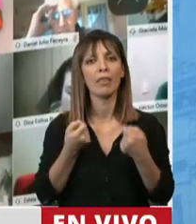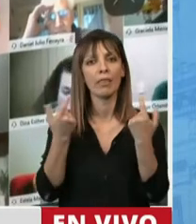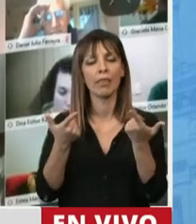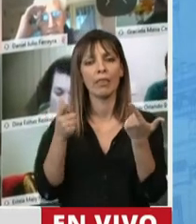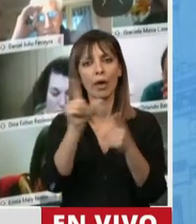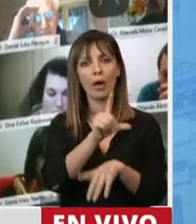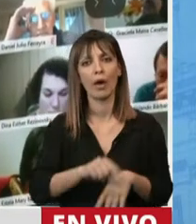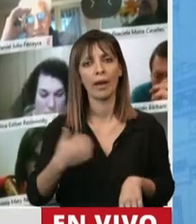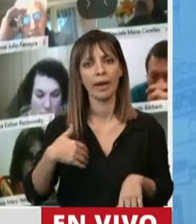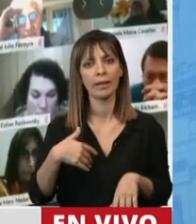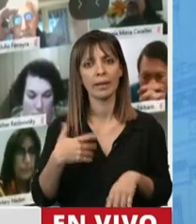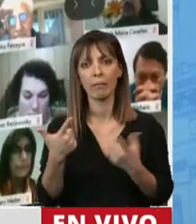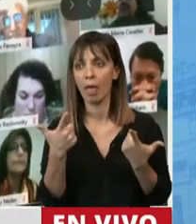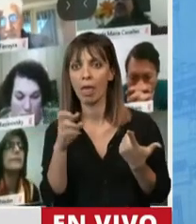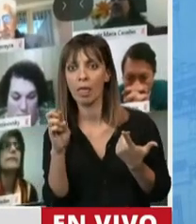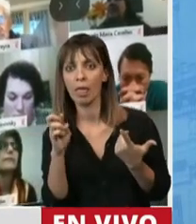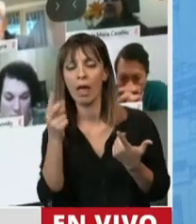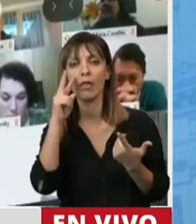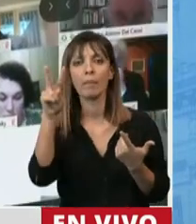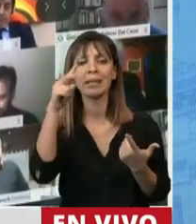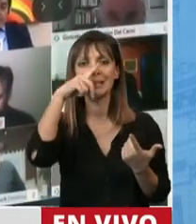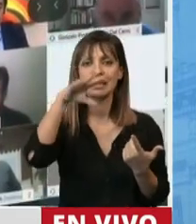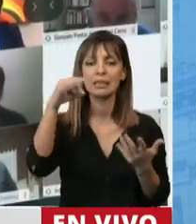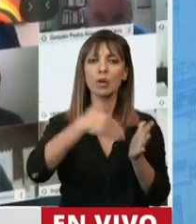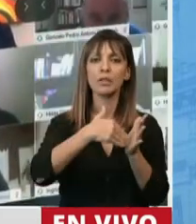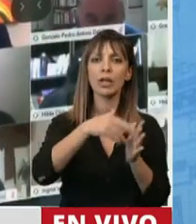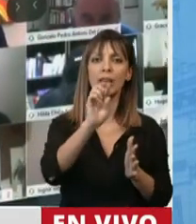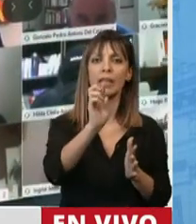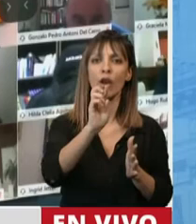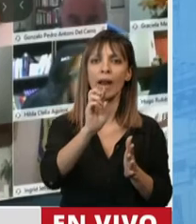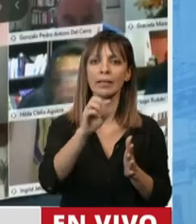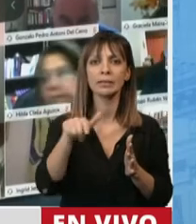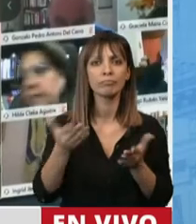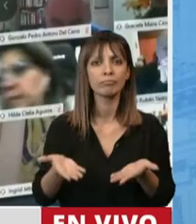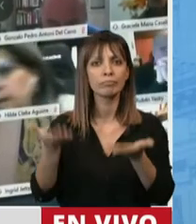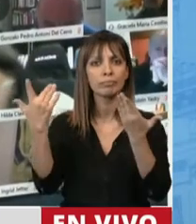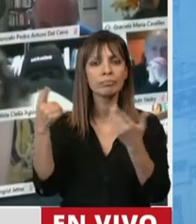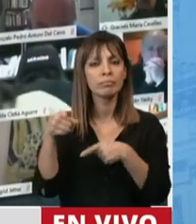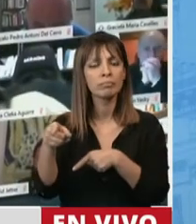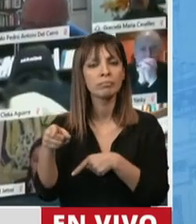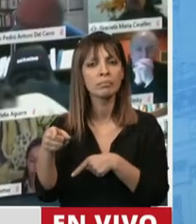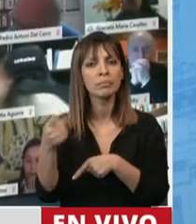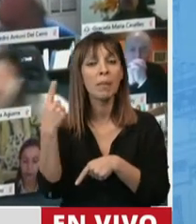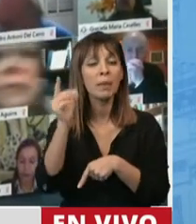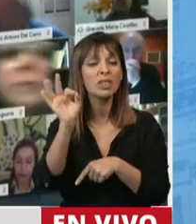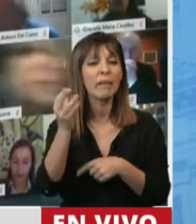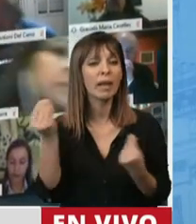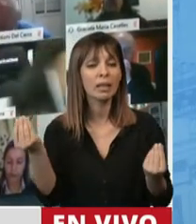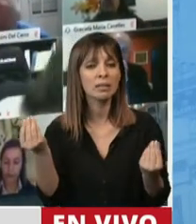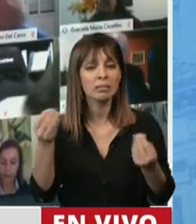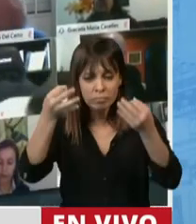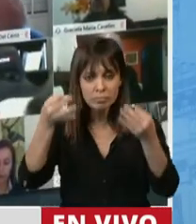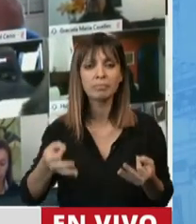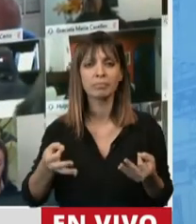faltan las divisas 2.700 millones de dólares de superávit. Pero ¿saben qué es la economía